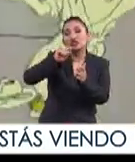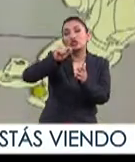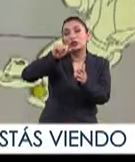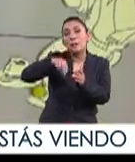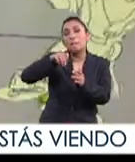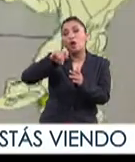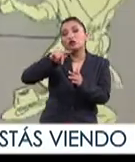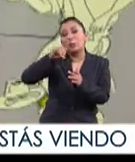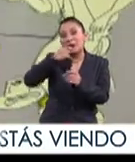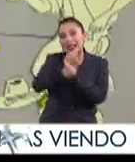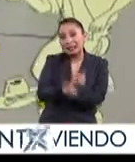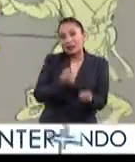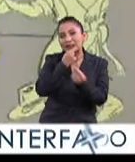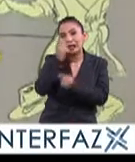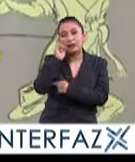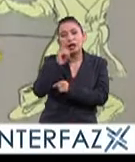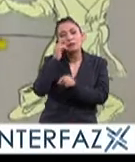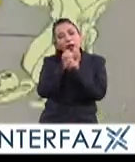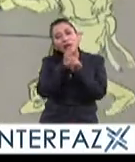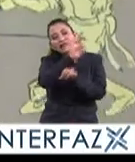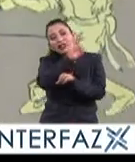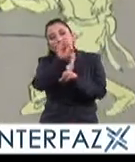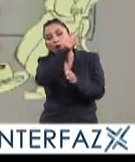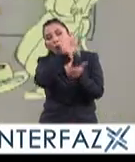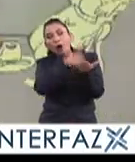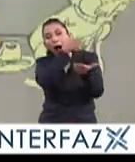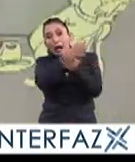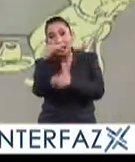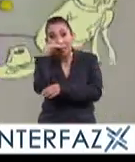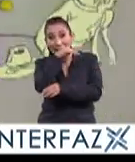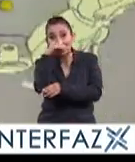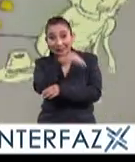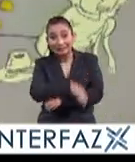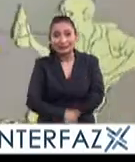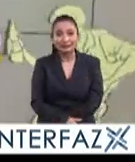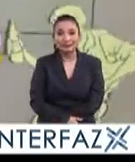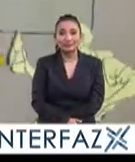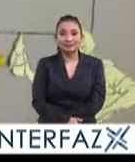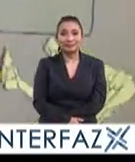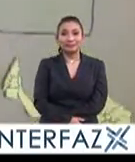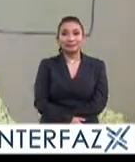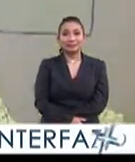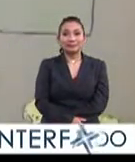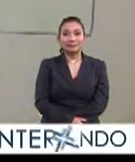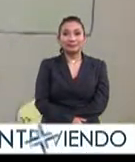niños y niñas. Consulta fechas y sedes. ¡Es gratis!